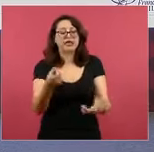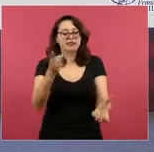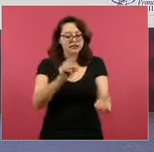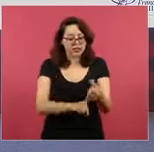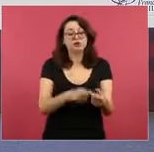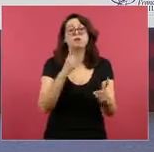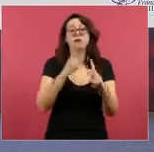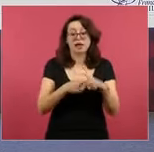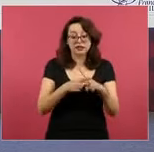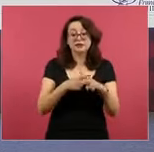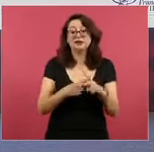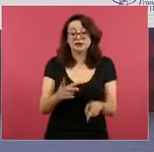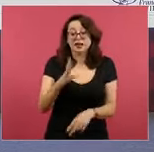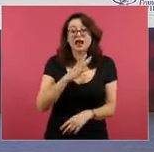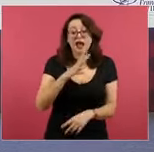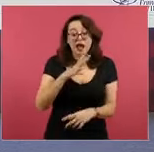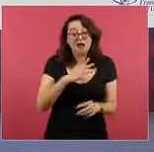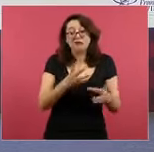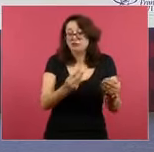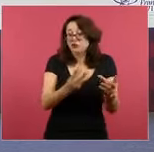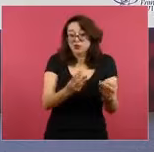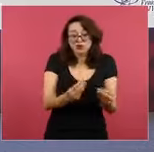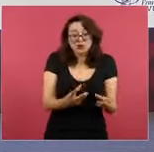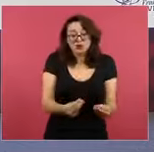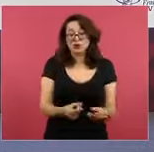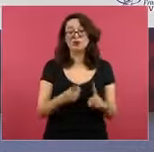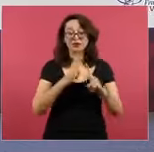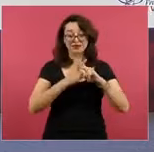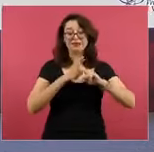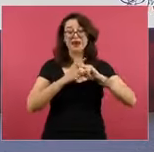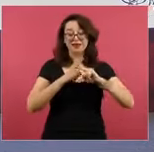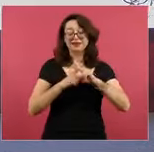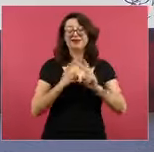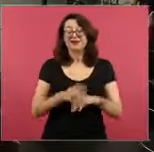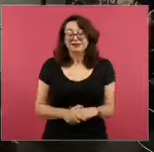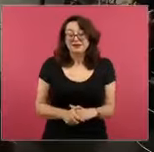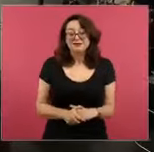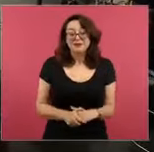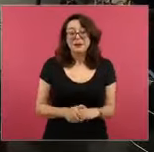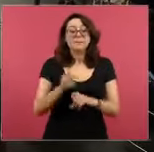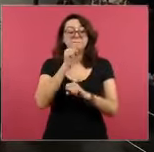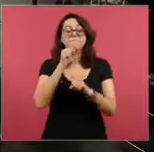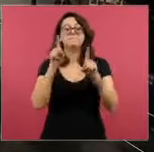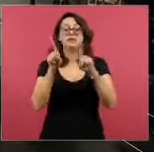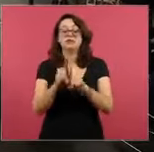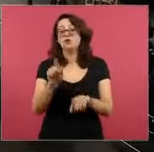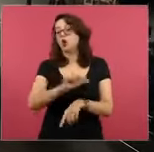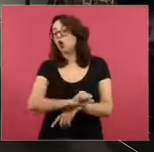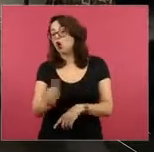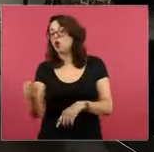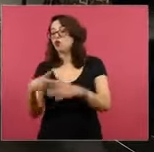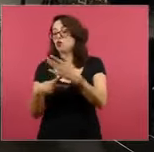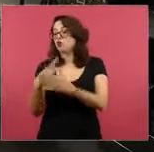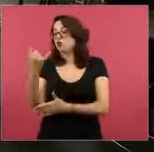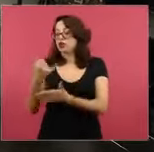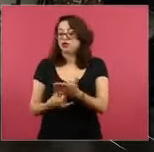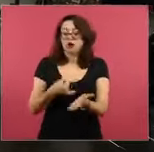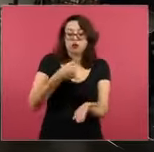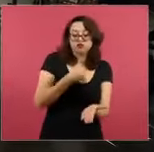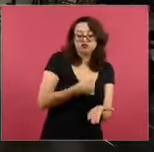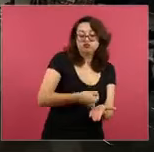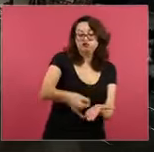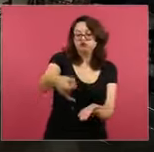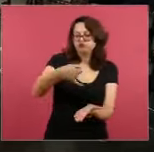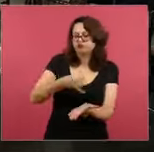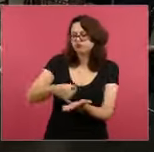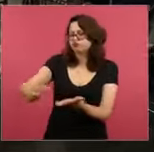conversiones. Hay el proyecto del huerto escolar, que parte de alguna manera de qué tipo de cultivo, qué requerimientos de